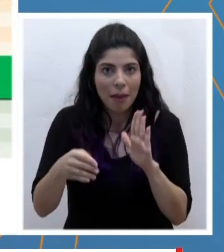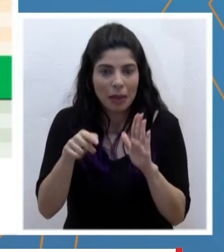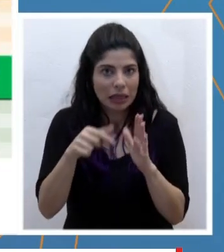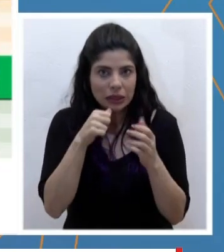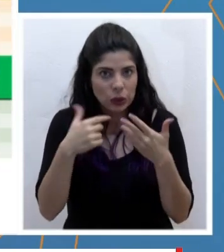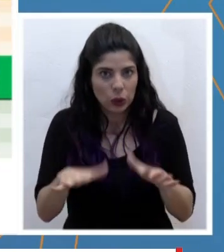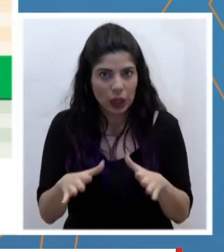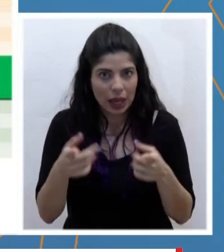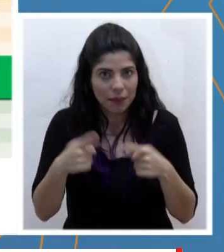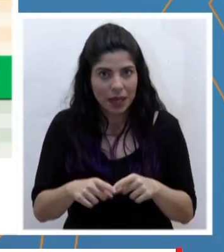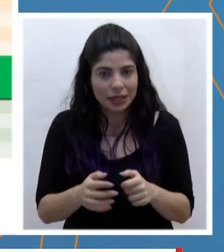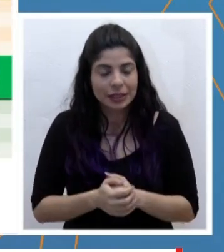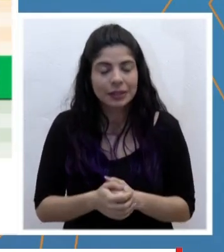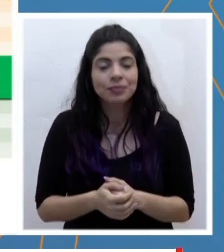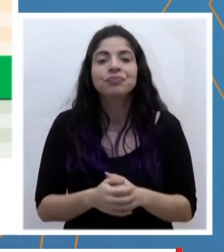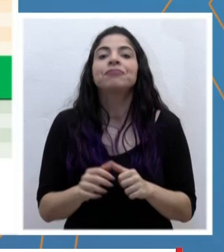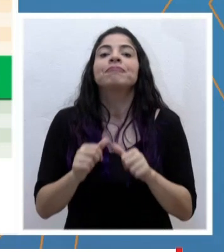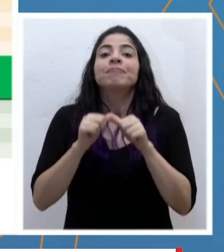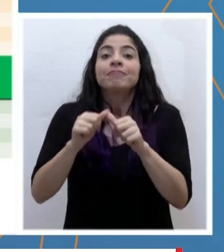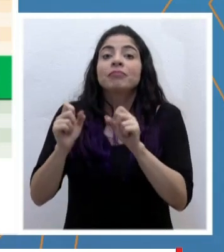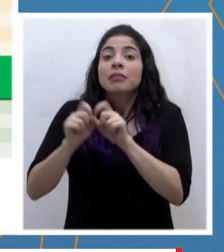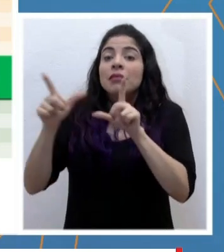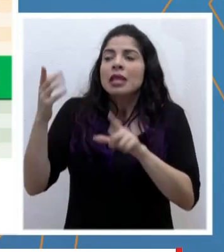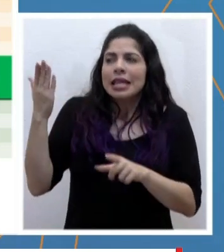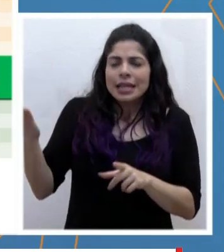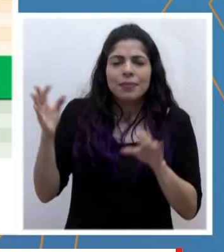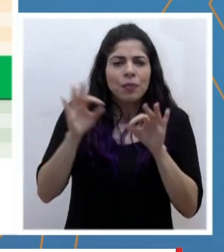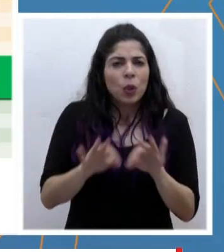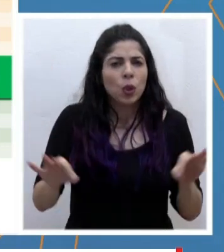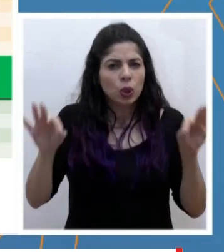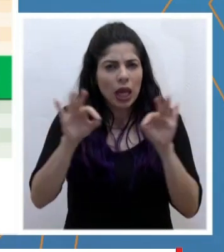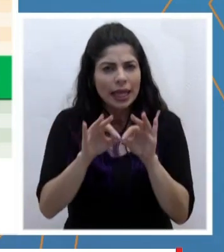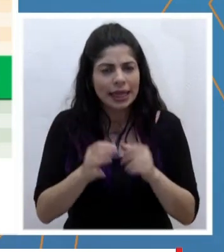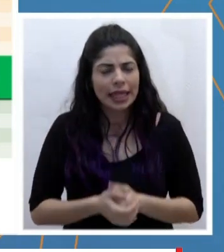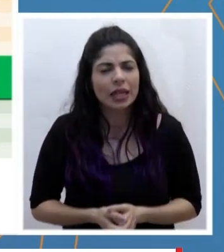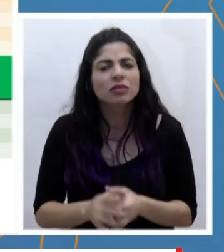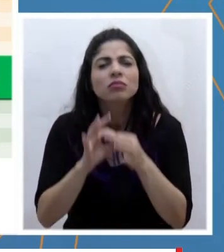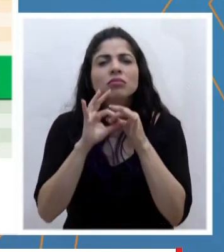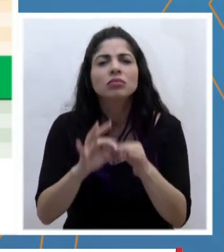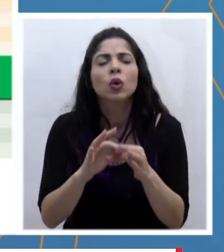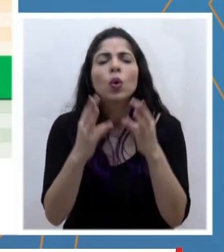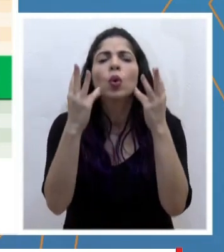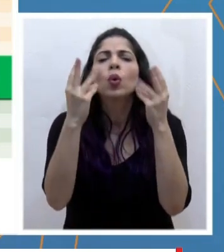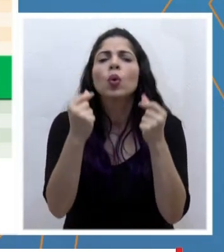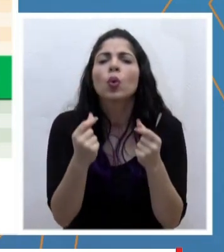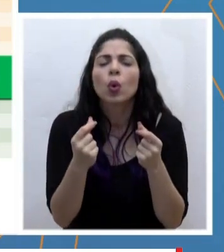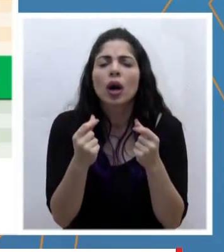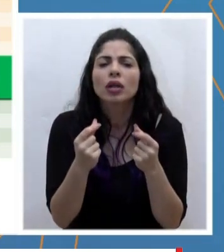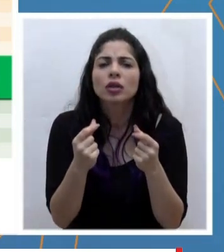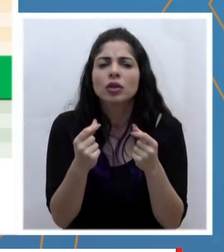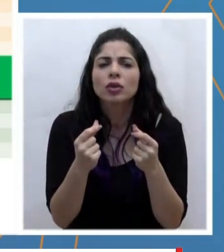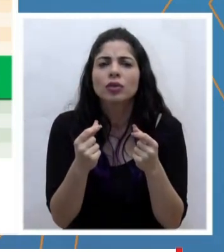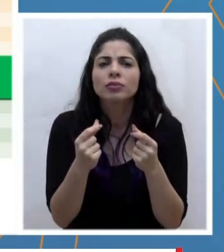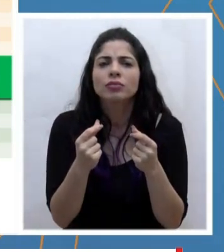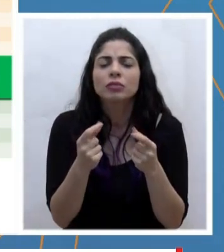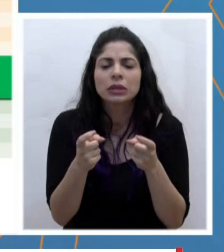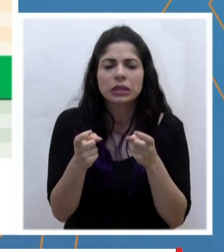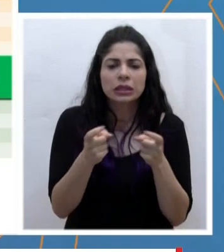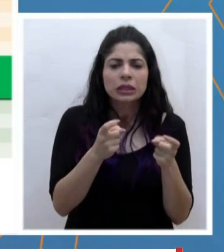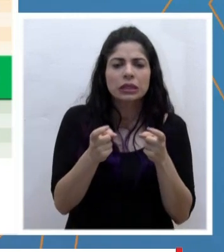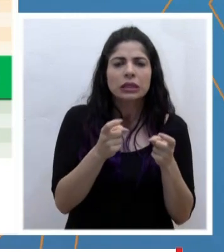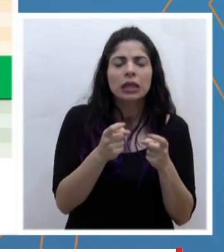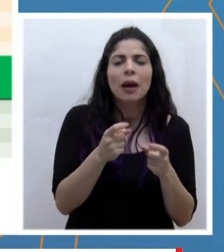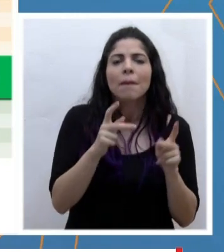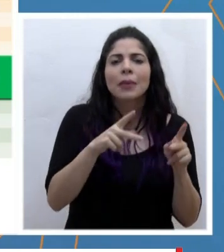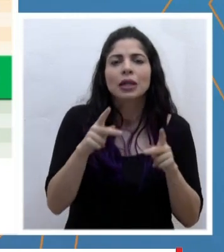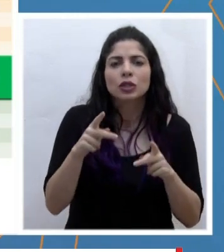Continuamos con esta diapositiva que es muy importante y es respecto a la cantidad, a la tolerancia de casos positivos y